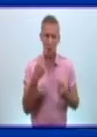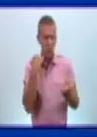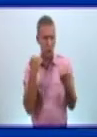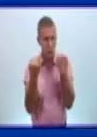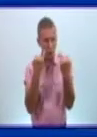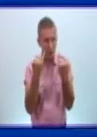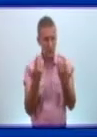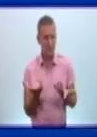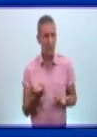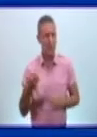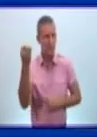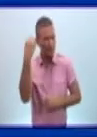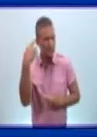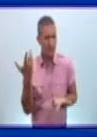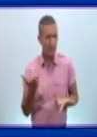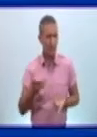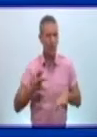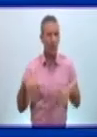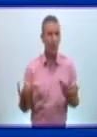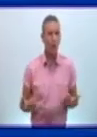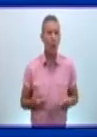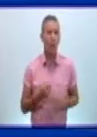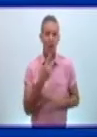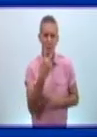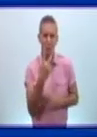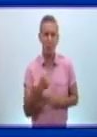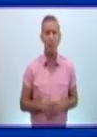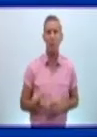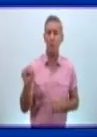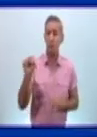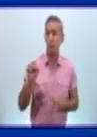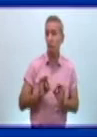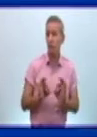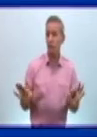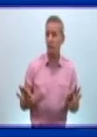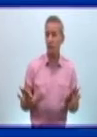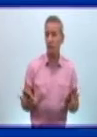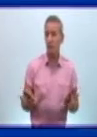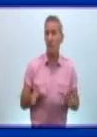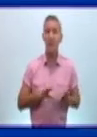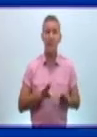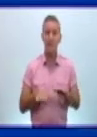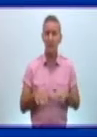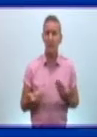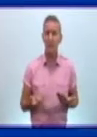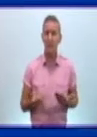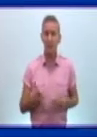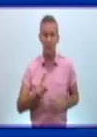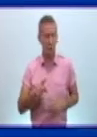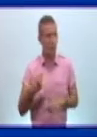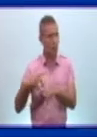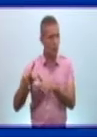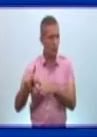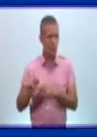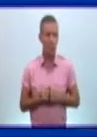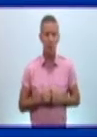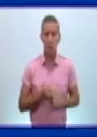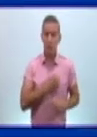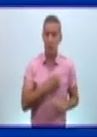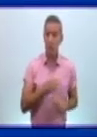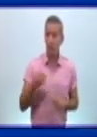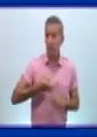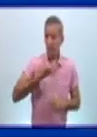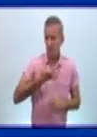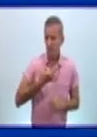nos permiten saber cuándo estamos en presencia de una sustancia pura determinada y no de otra. Quiero comentarles